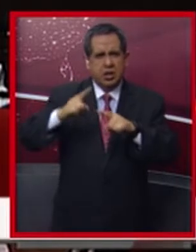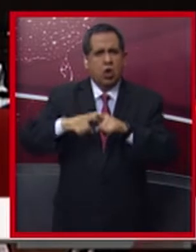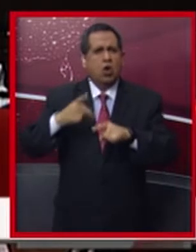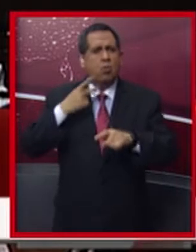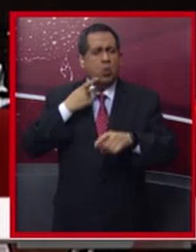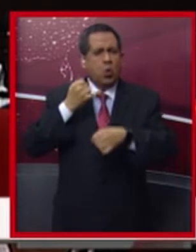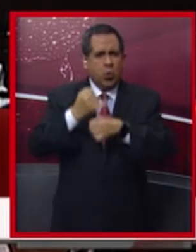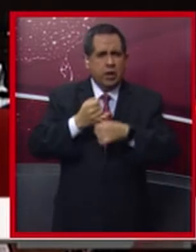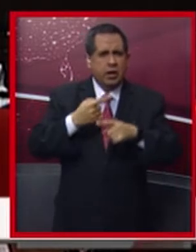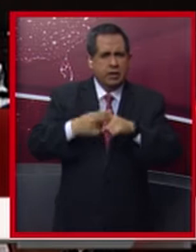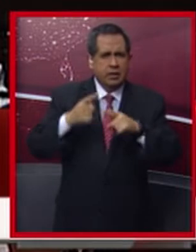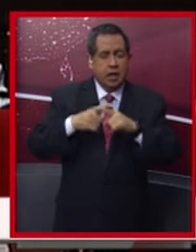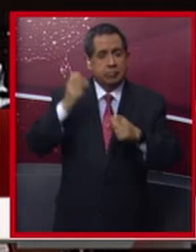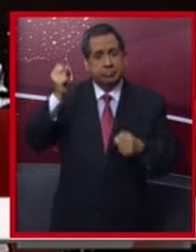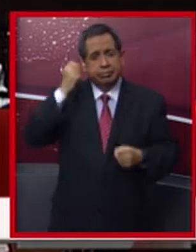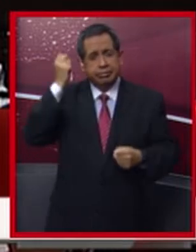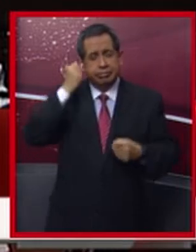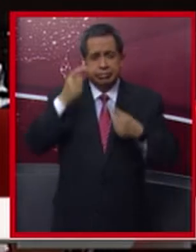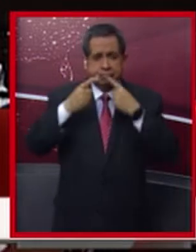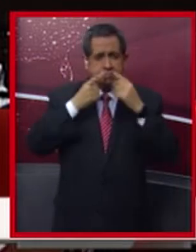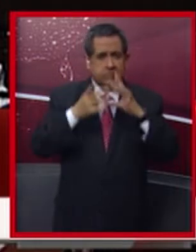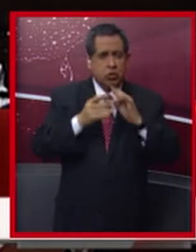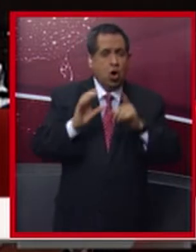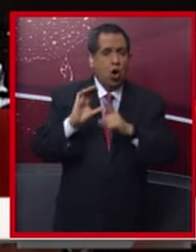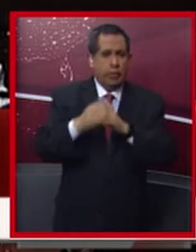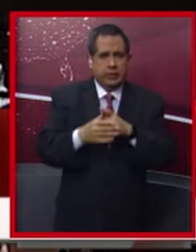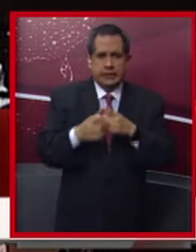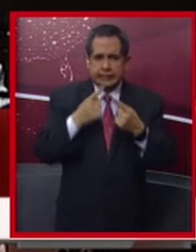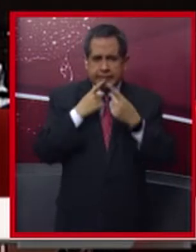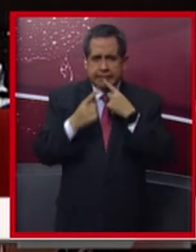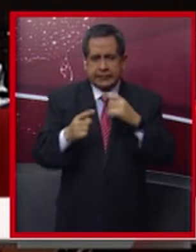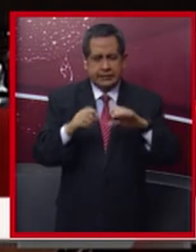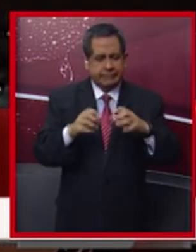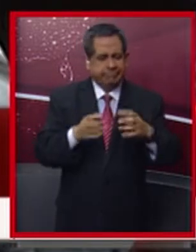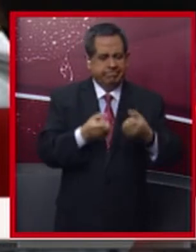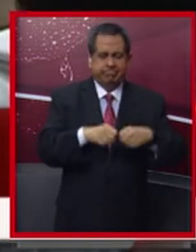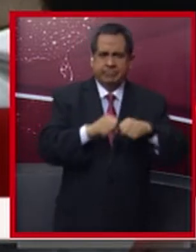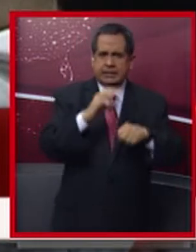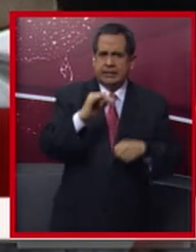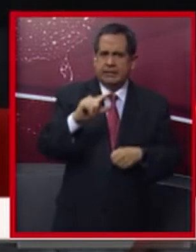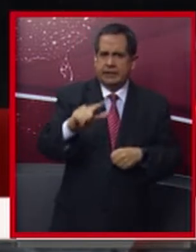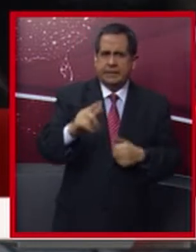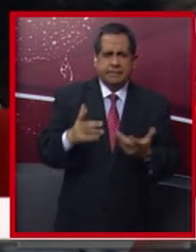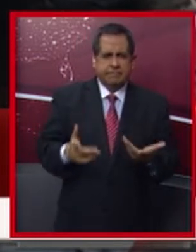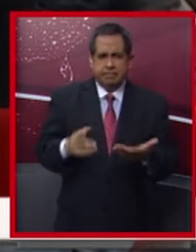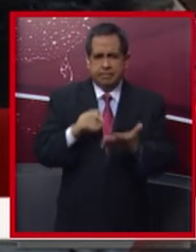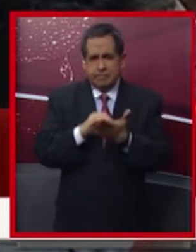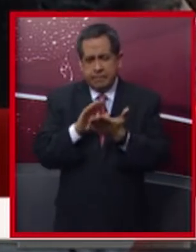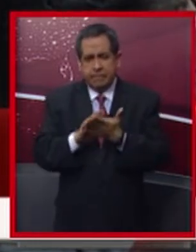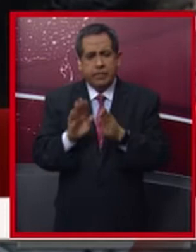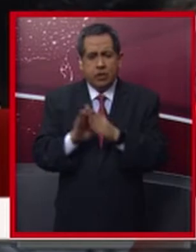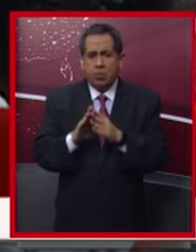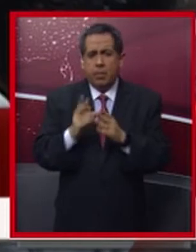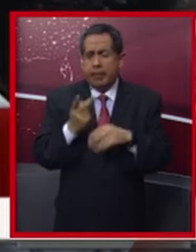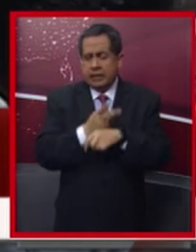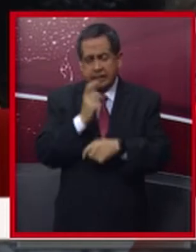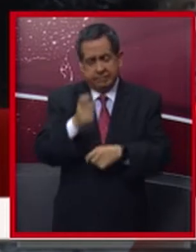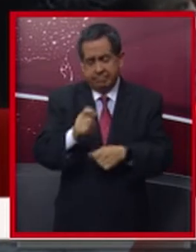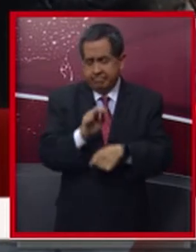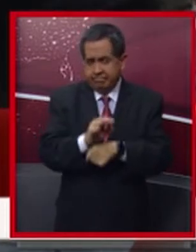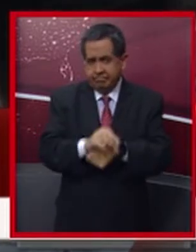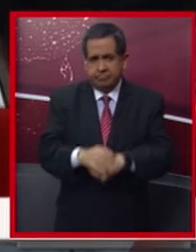diversas procuradurías y una campaña que tendrá la legitimidad de las comisiones de los organismos de la sociedad civil sobre la situación de los connacionales.